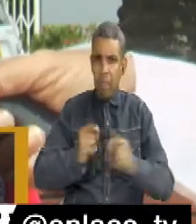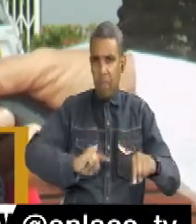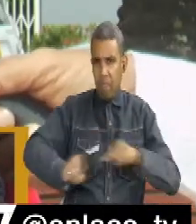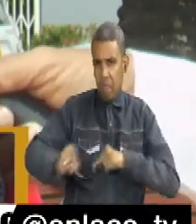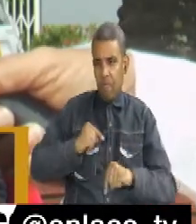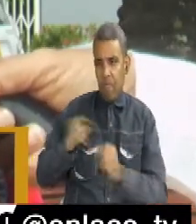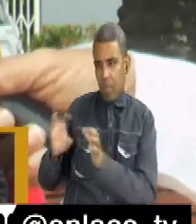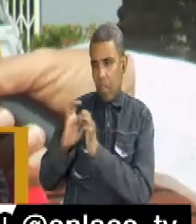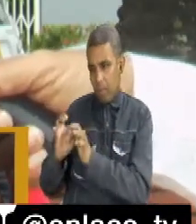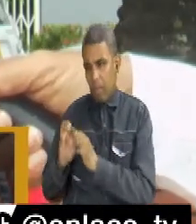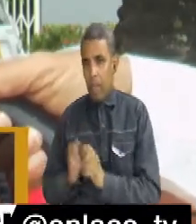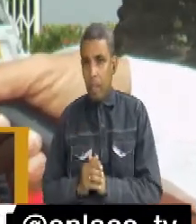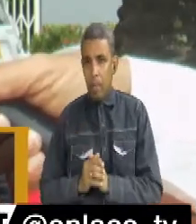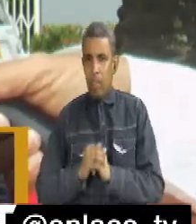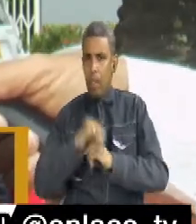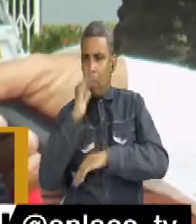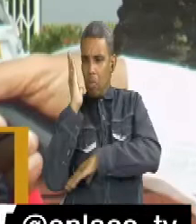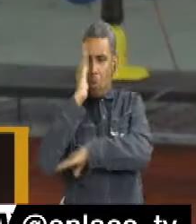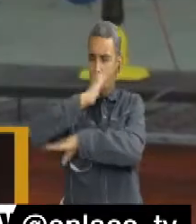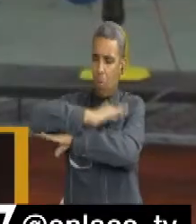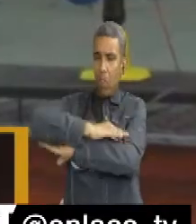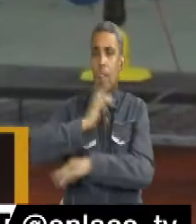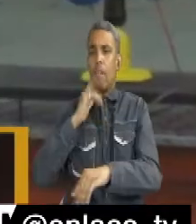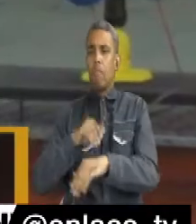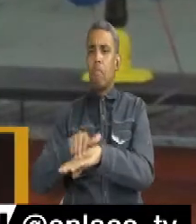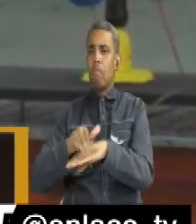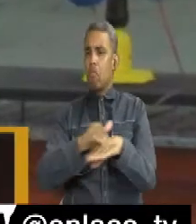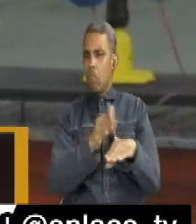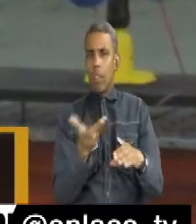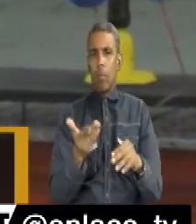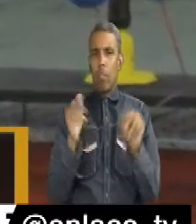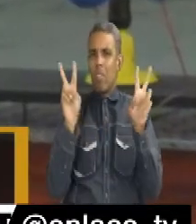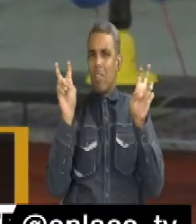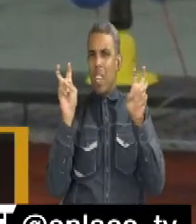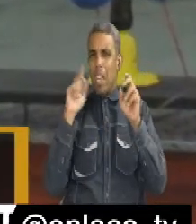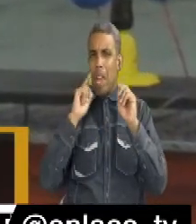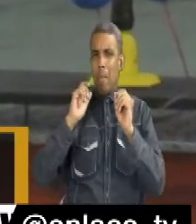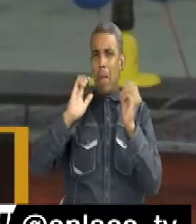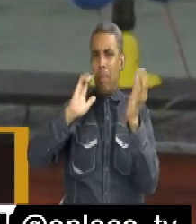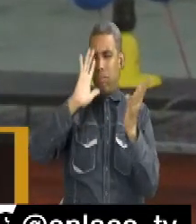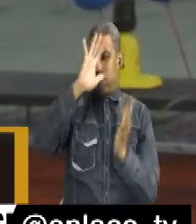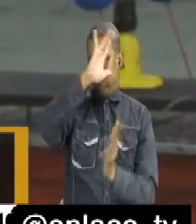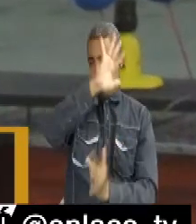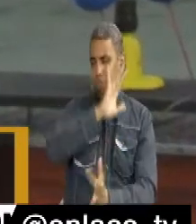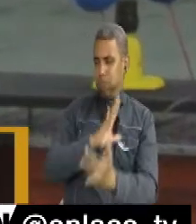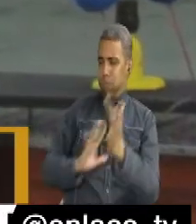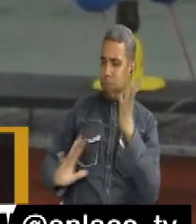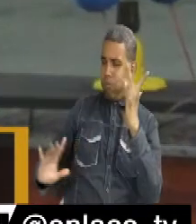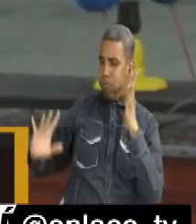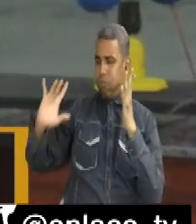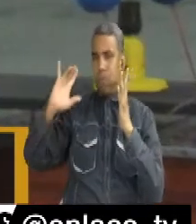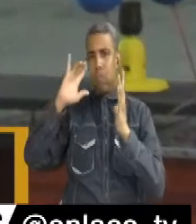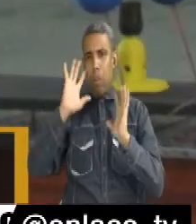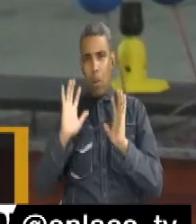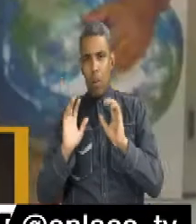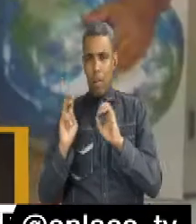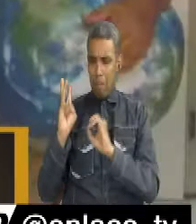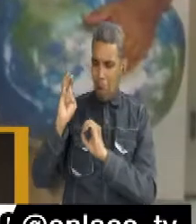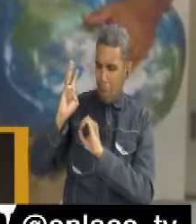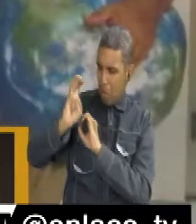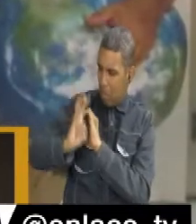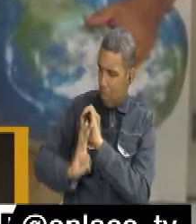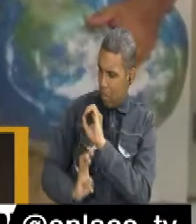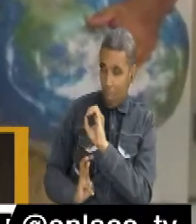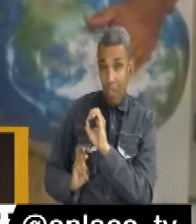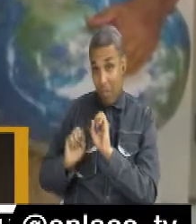una especie de cátedra astronómica para niños, jóvenes y adultos. A las 9, inicio a